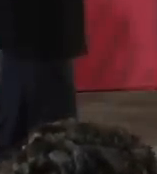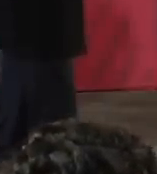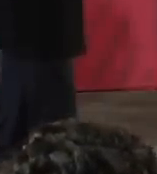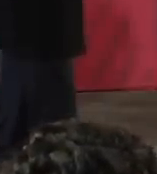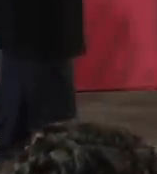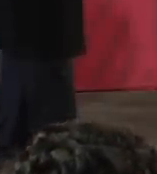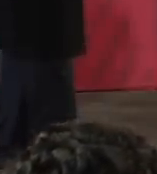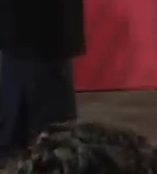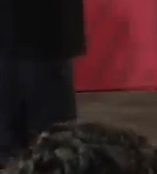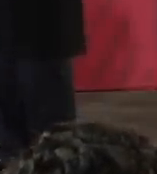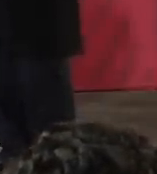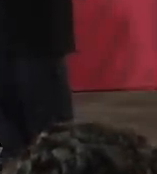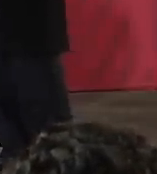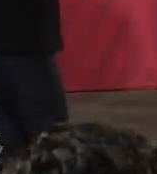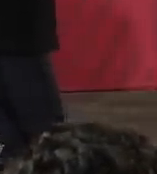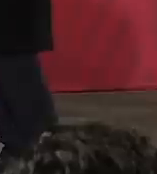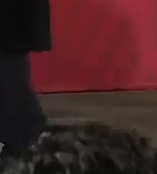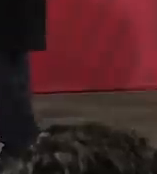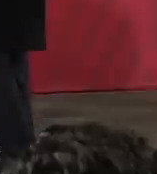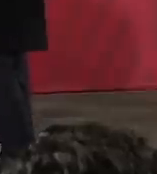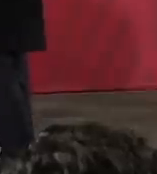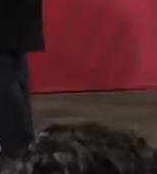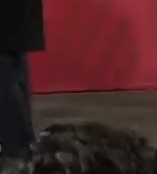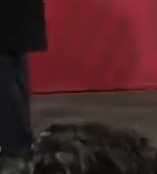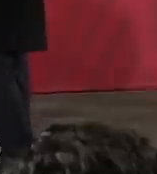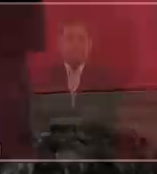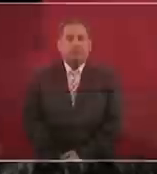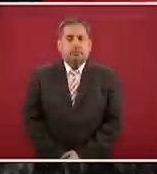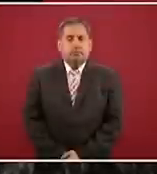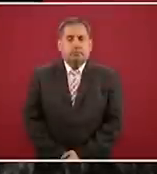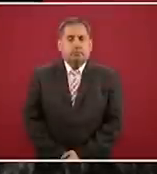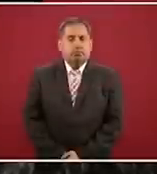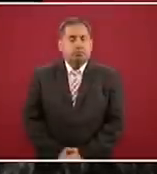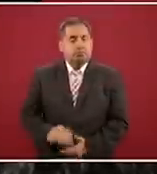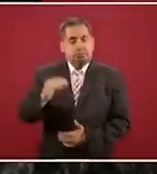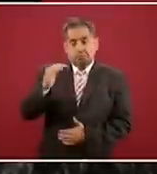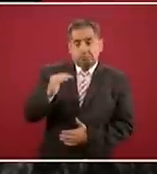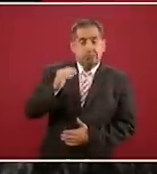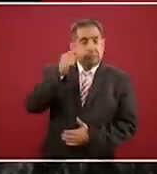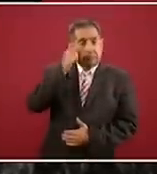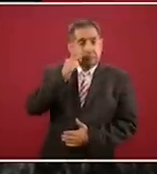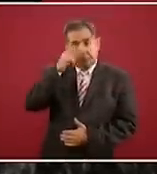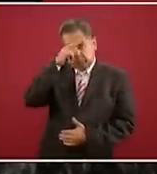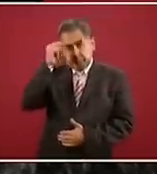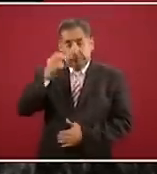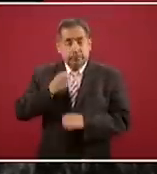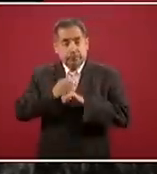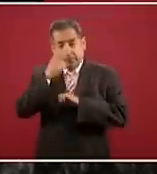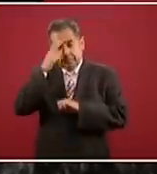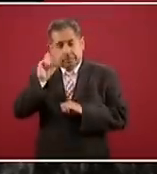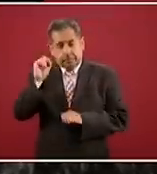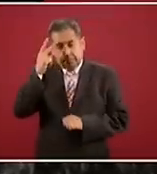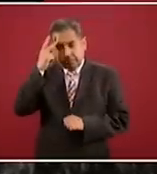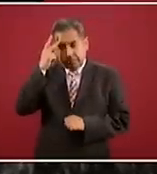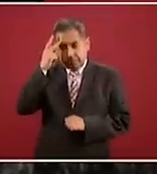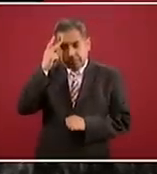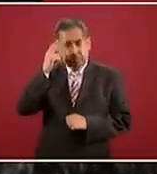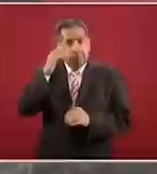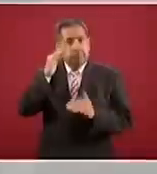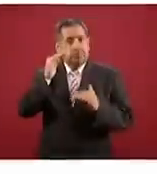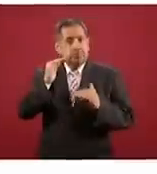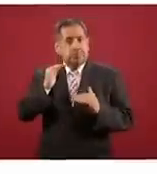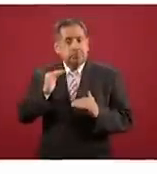Tlaxcala, Campeche, Nuevo León, Guerrero, Nayarit, Estado de México, San Luis Potosí, y a